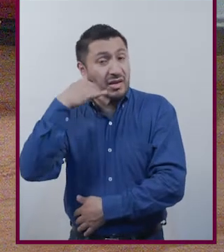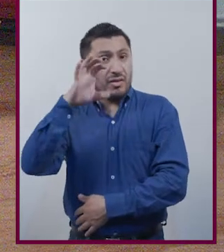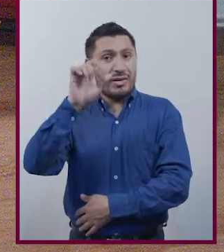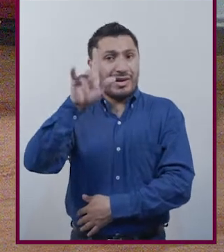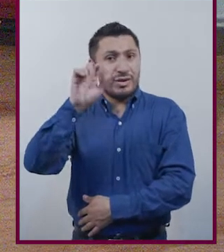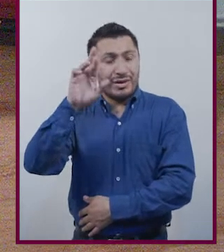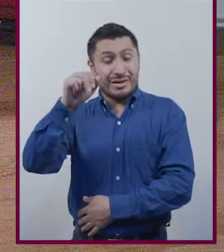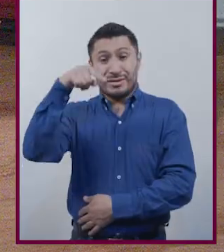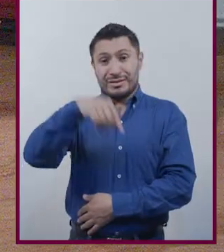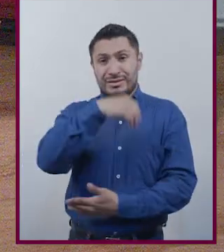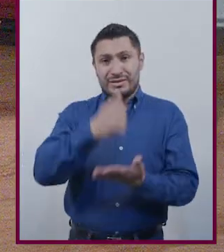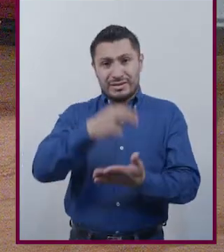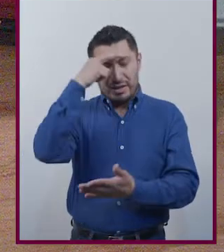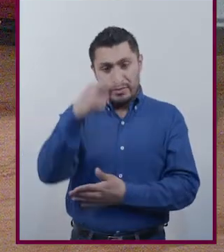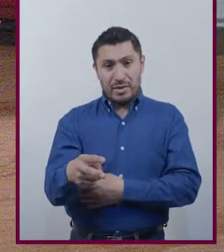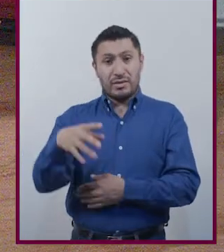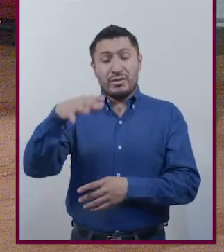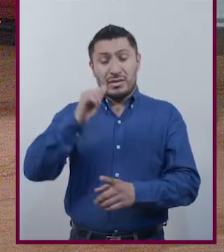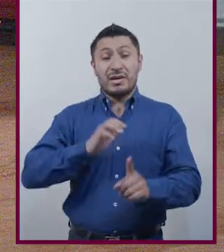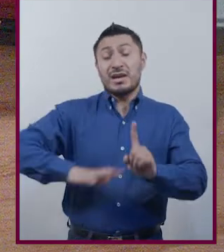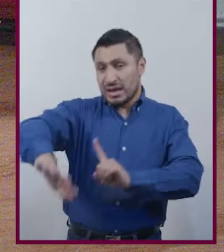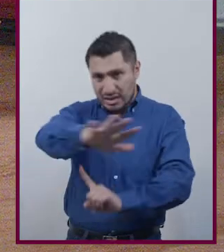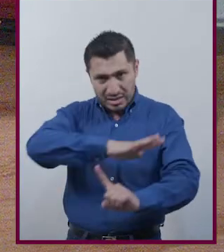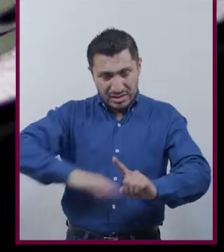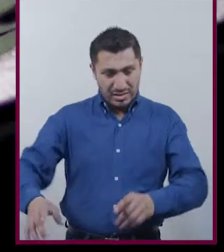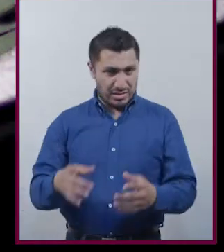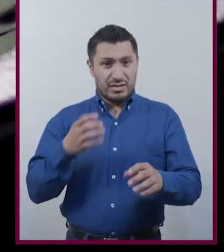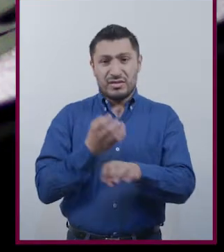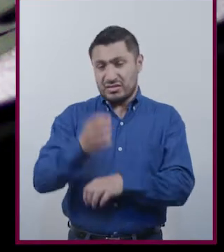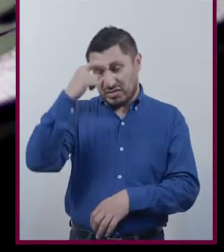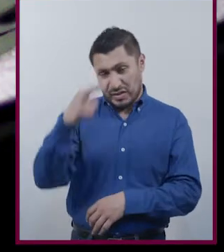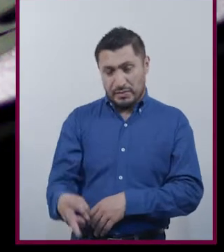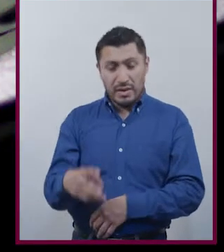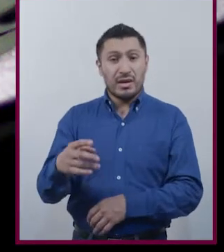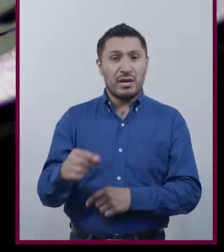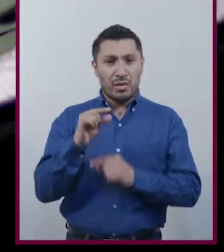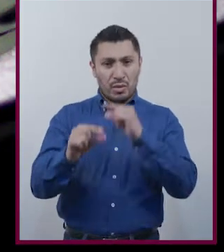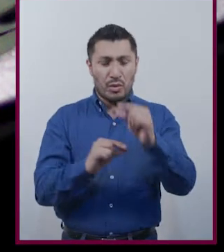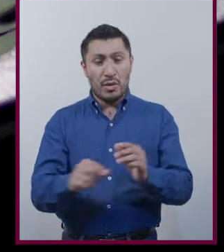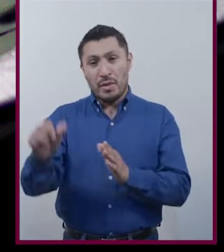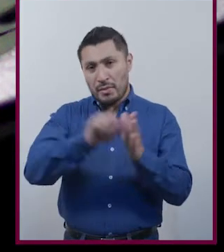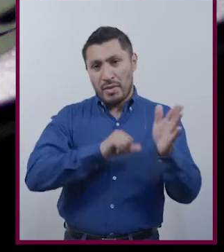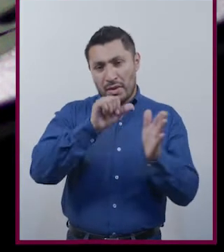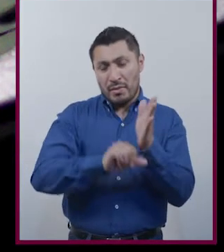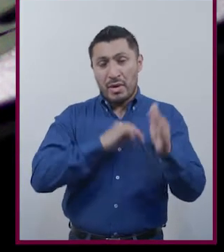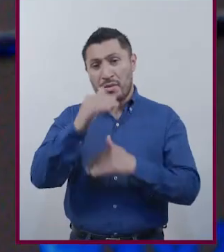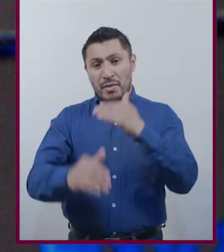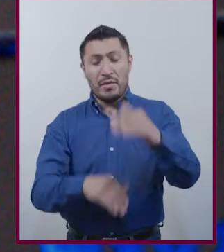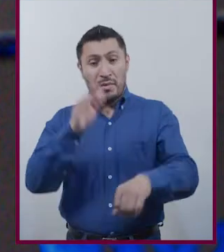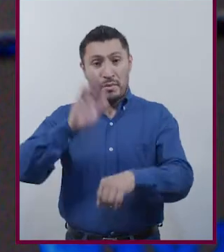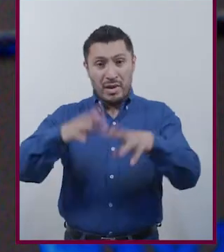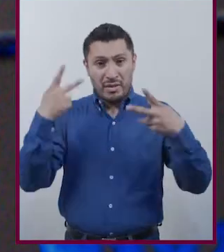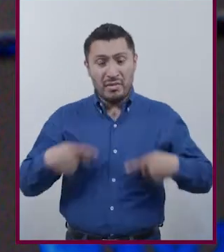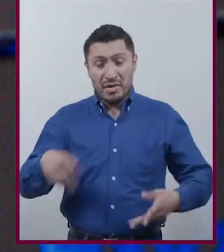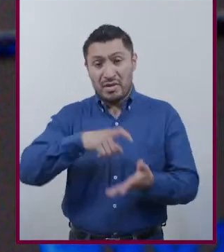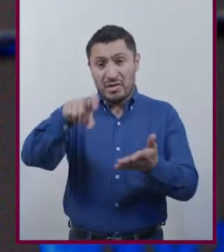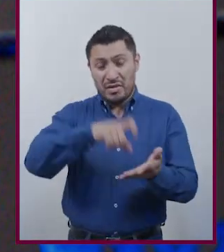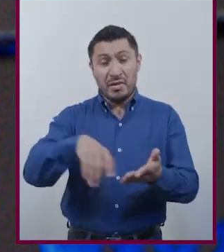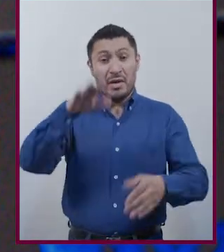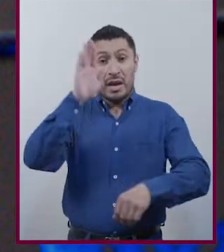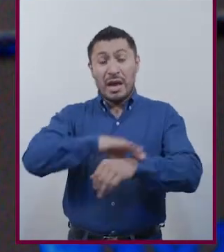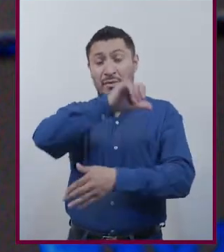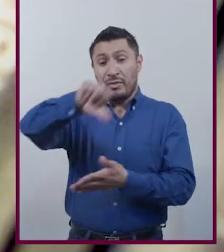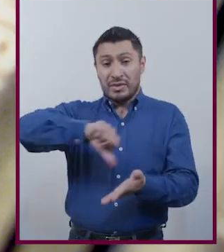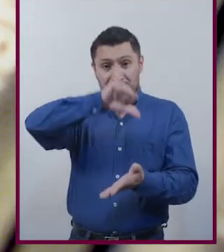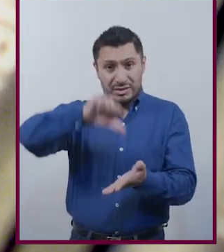celular en la Ciudad de México y área metropolitana. Mes con mes se incrementaron los usuarios, sobre todo en el centro